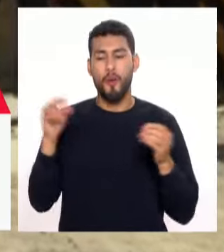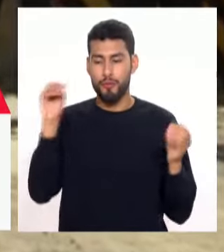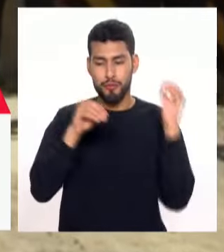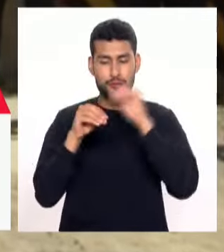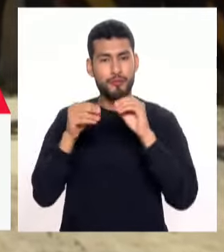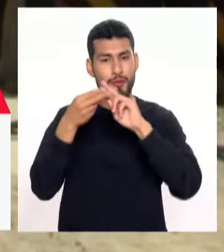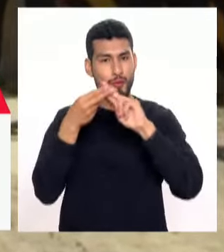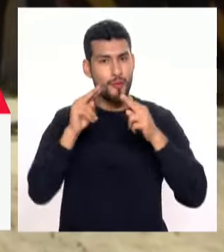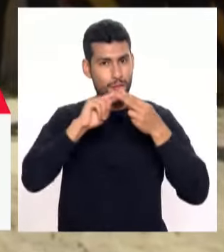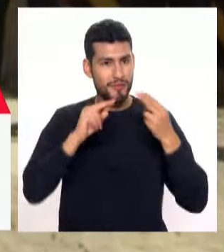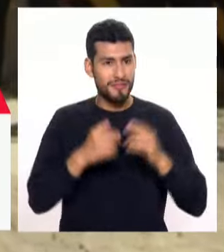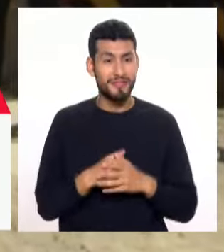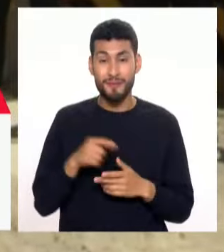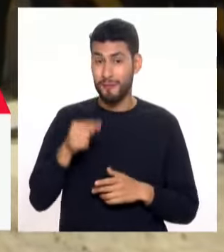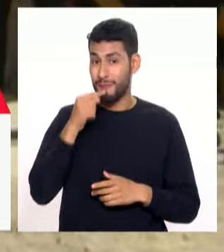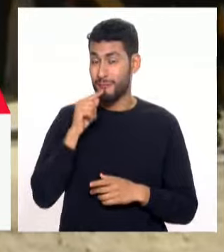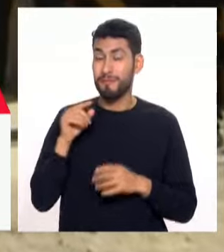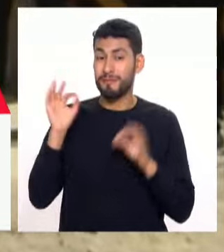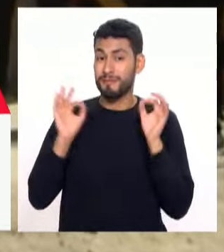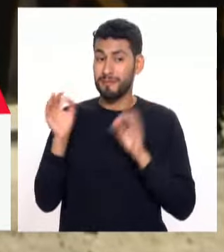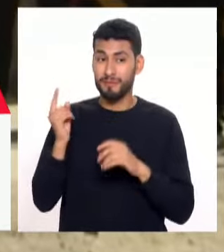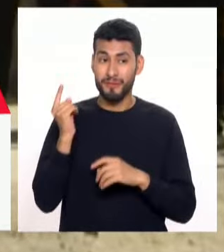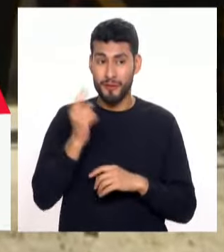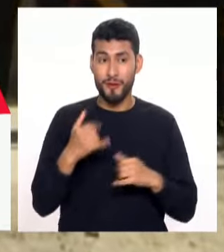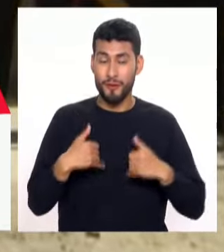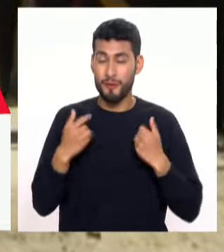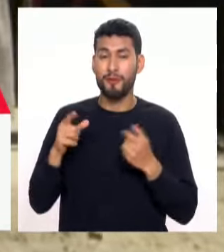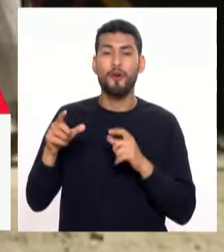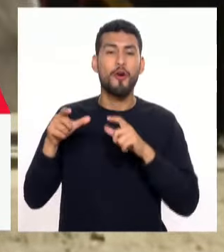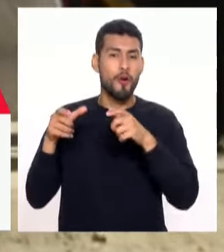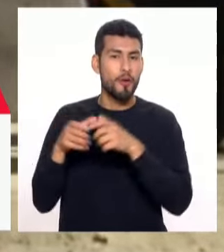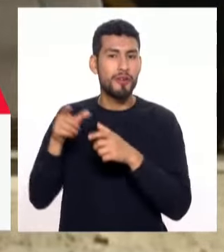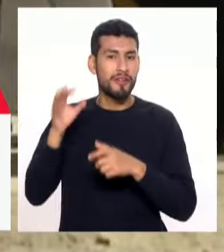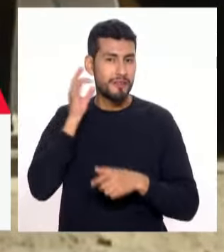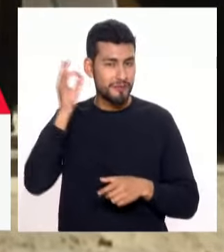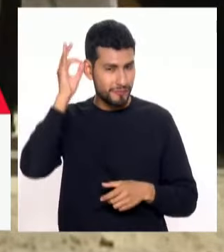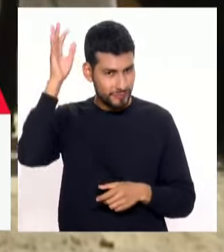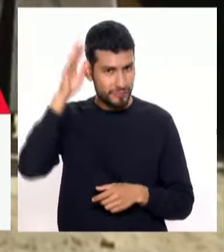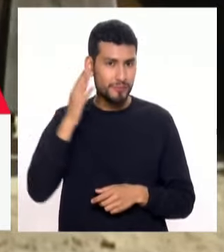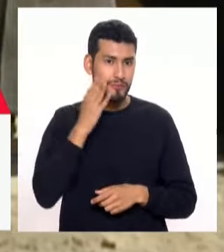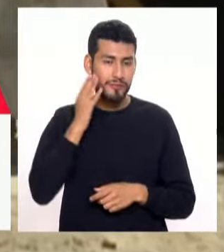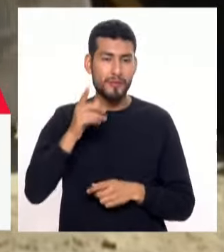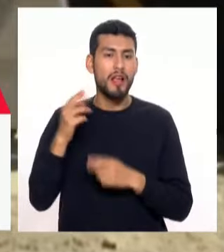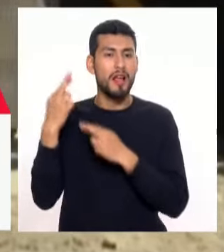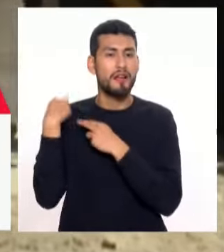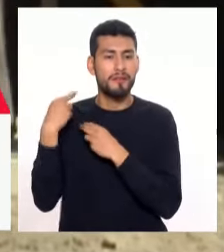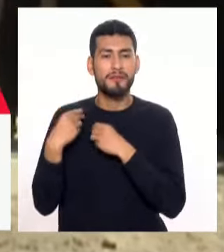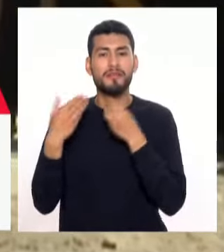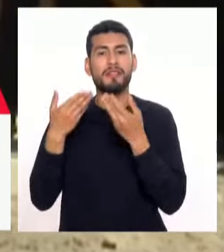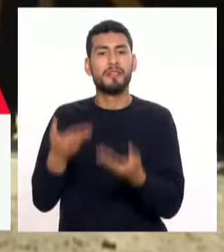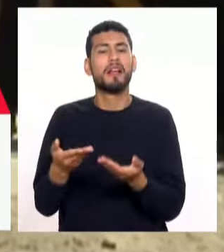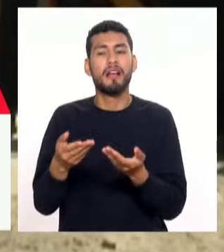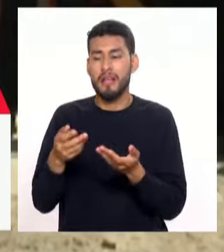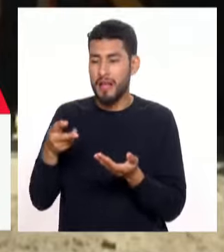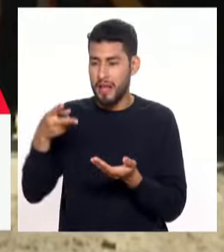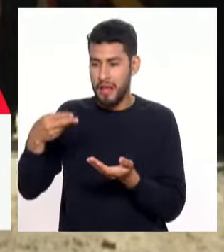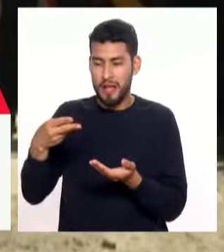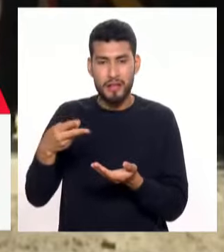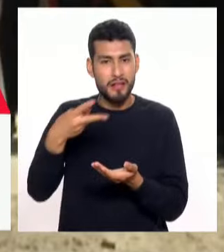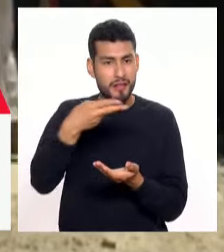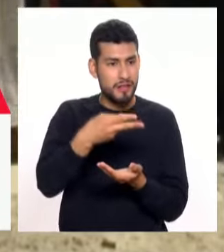Se acerca una de las jovencitas, miembros del pueblo indígena, y es la encargada de entregar a